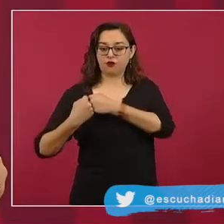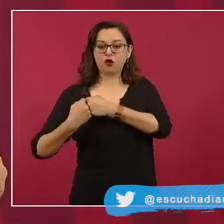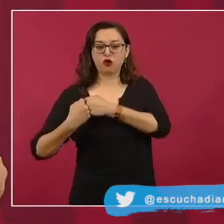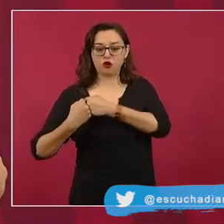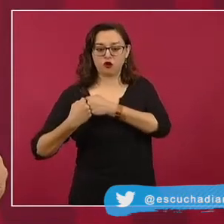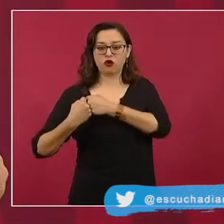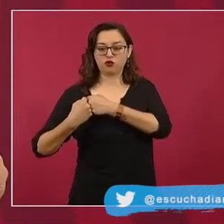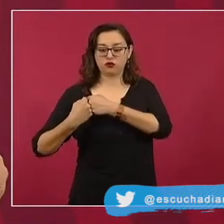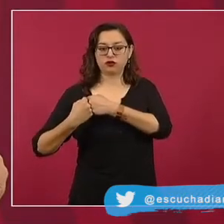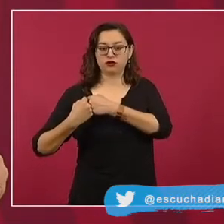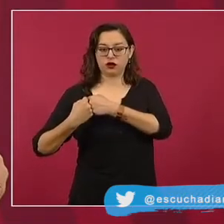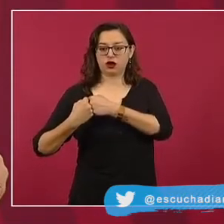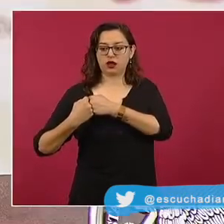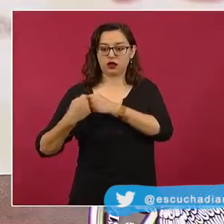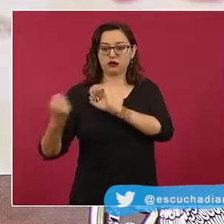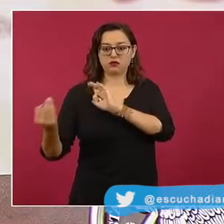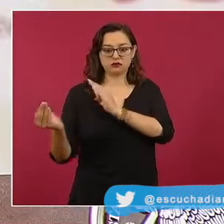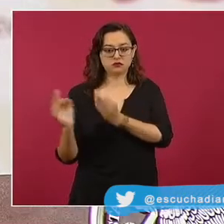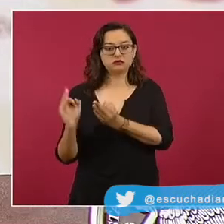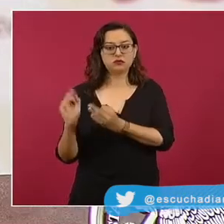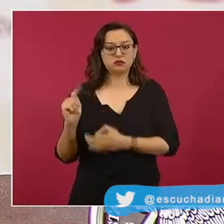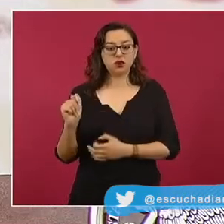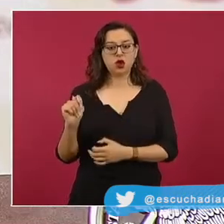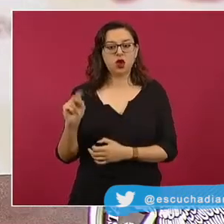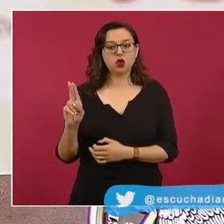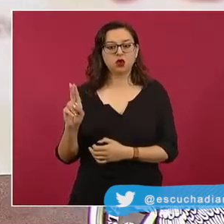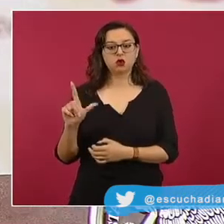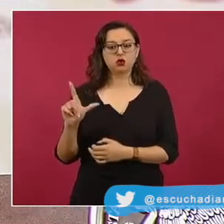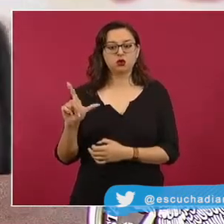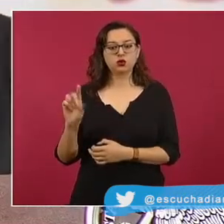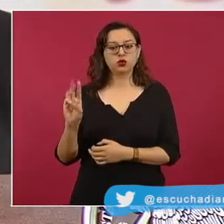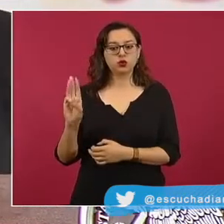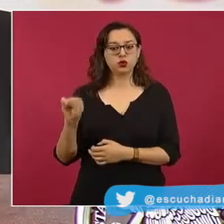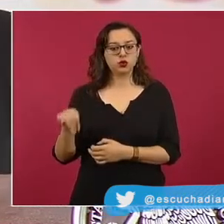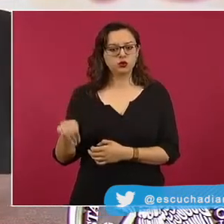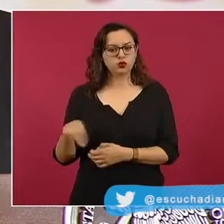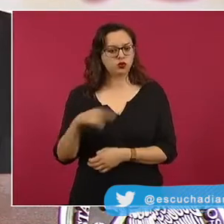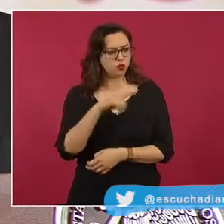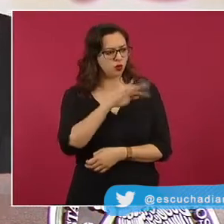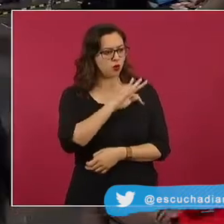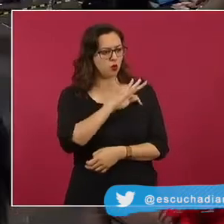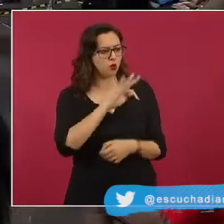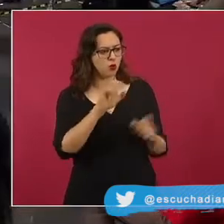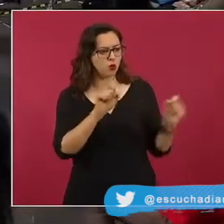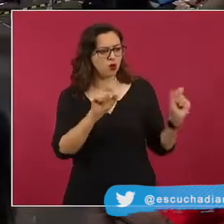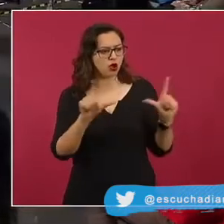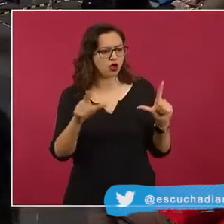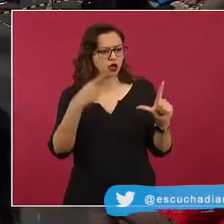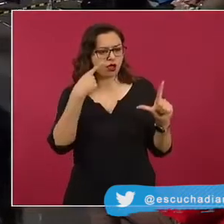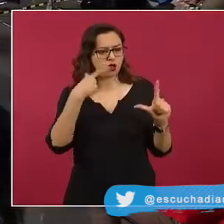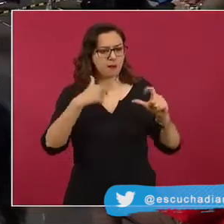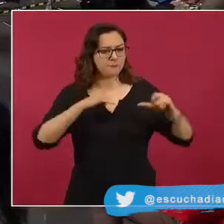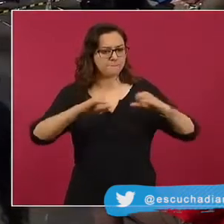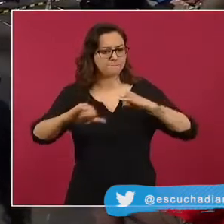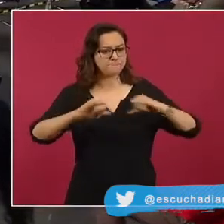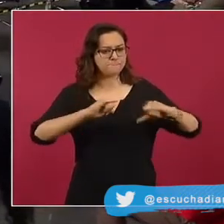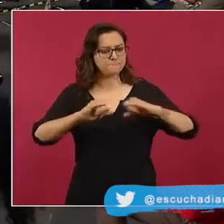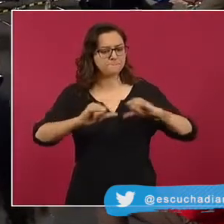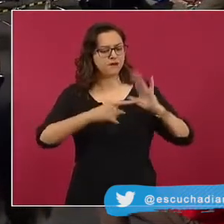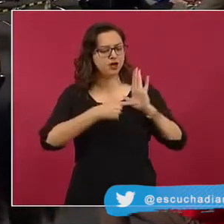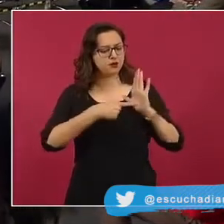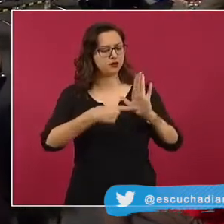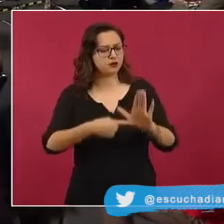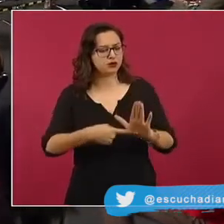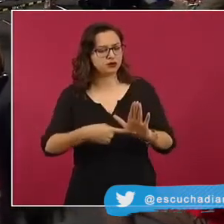sobre el tema de las mentiras de la semana anna elizabeth garcía vilchis destaca que el reforma ocupa a los paisanos para golpear al